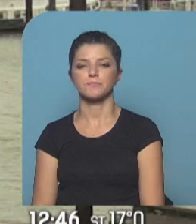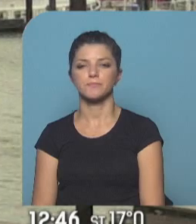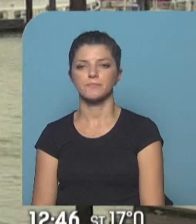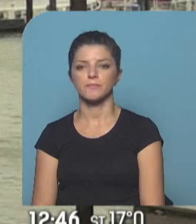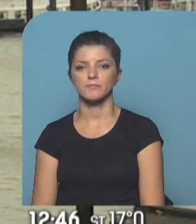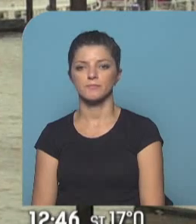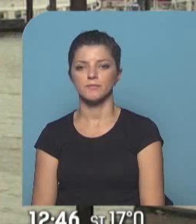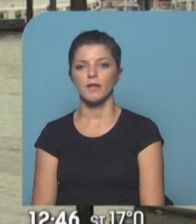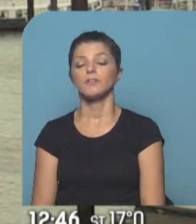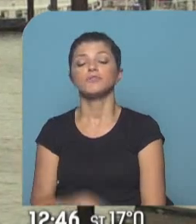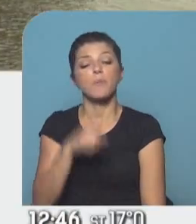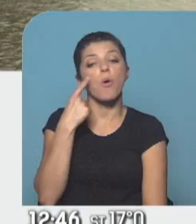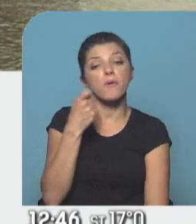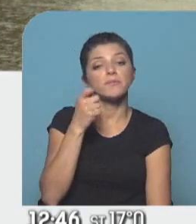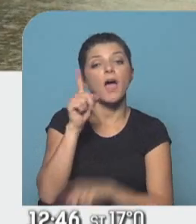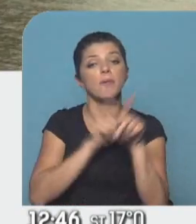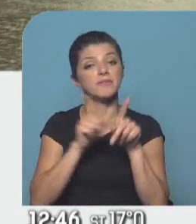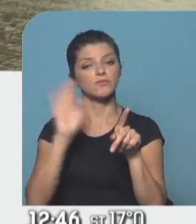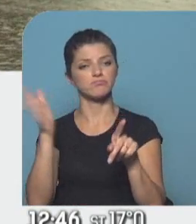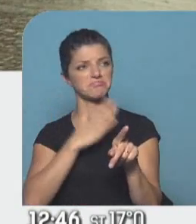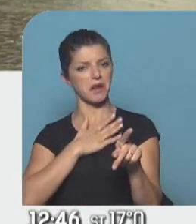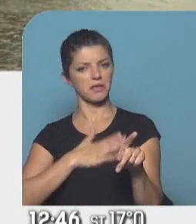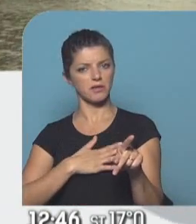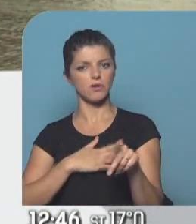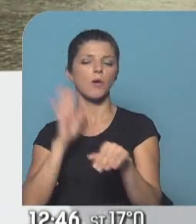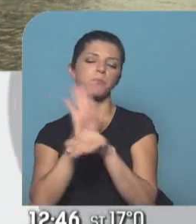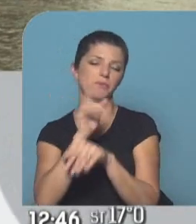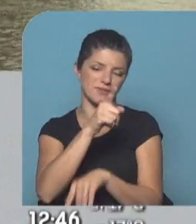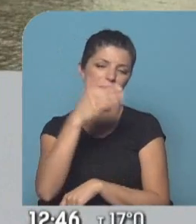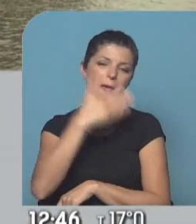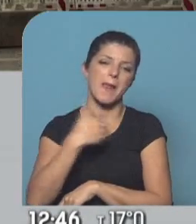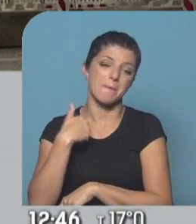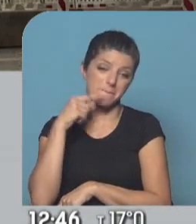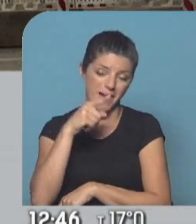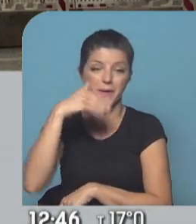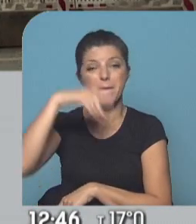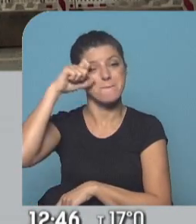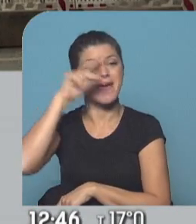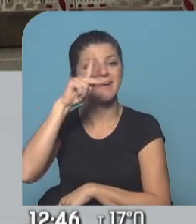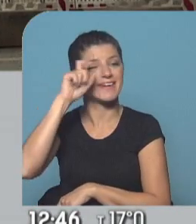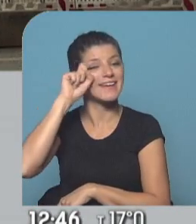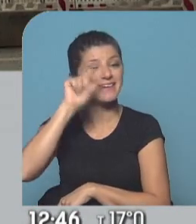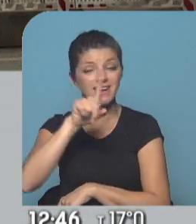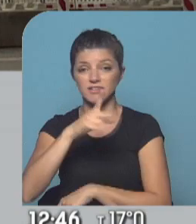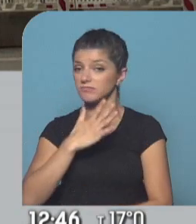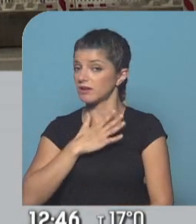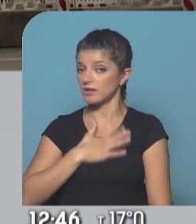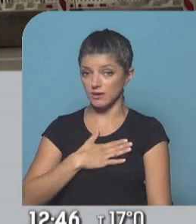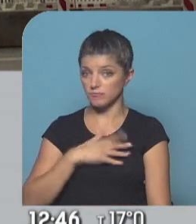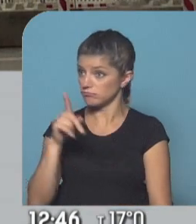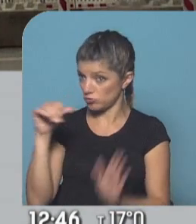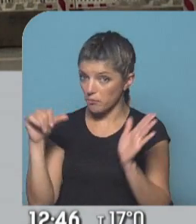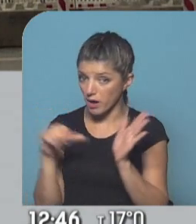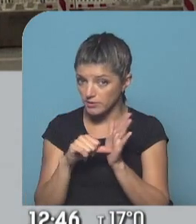escenario muy tranquilo y Mami Merkel efectivamente siendo la opción que más tranquilidad da en un país que, bueno, tiene